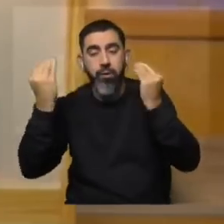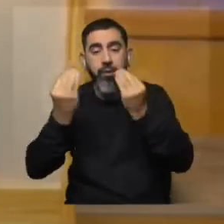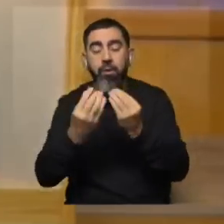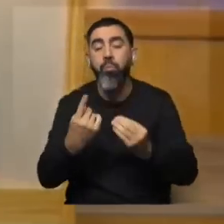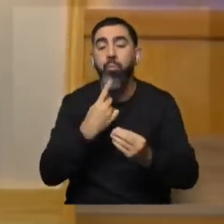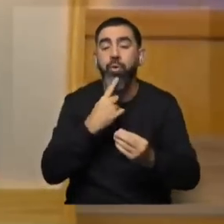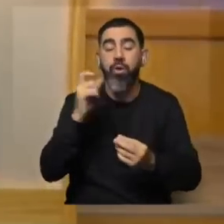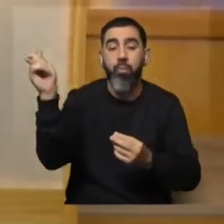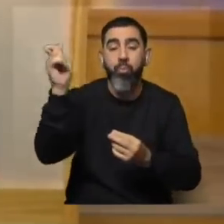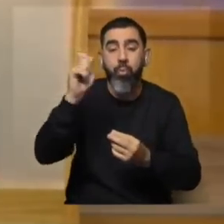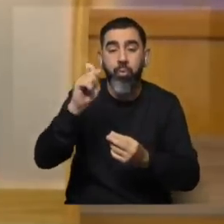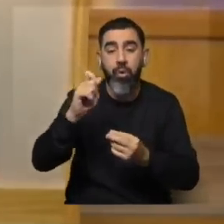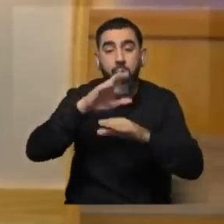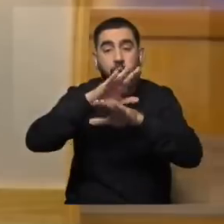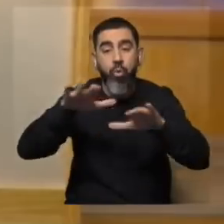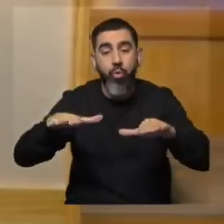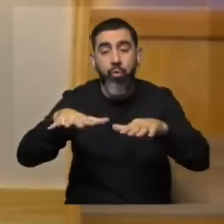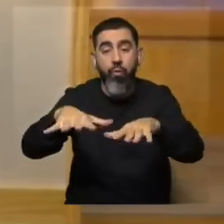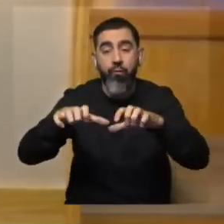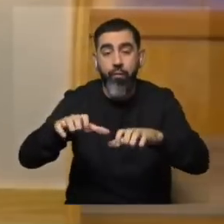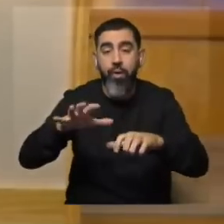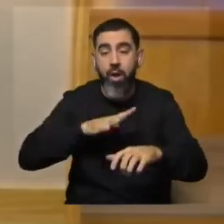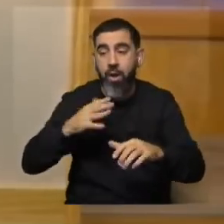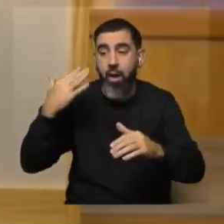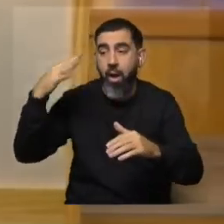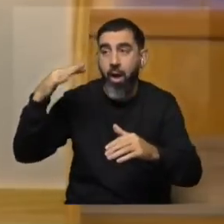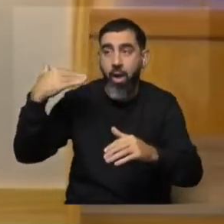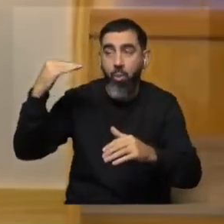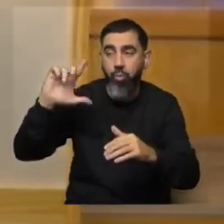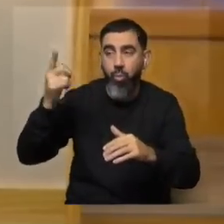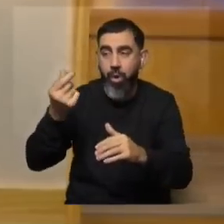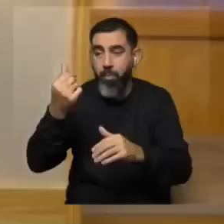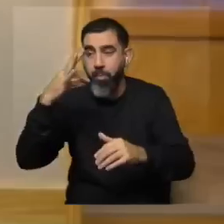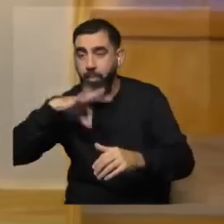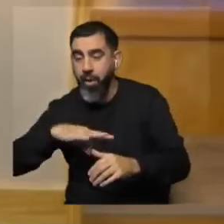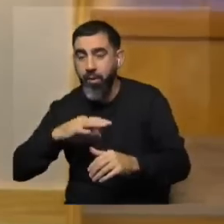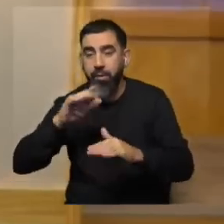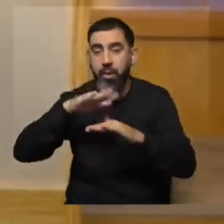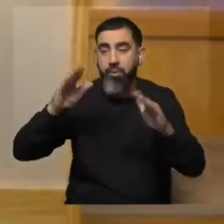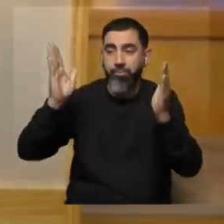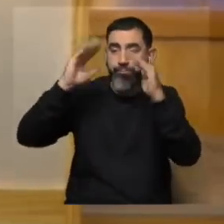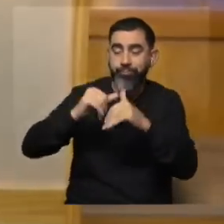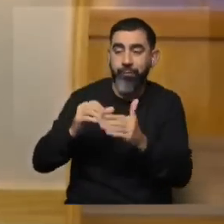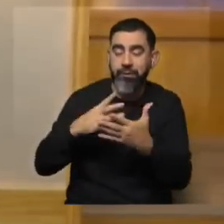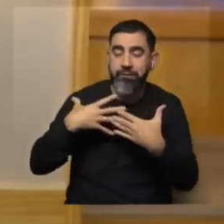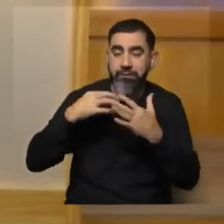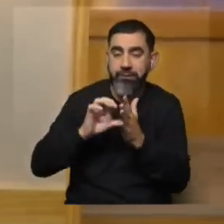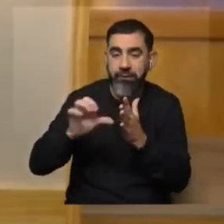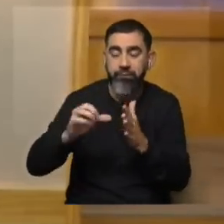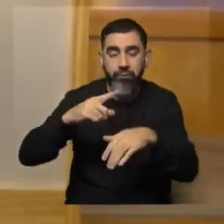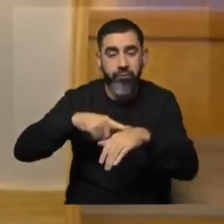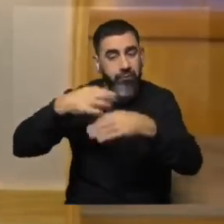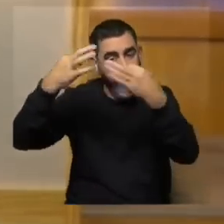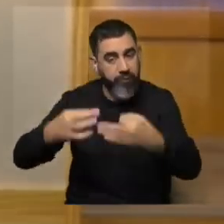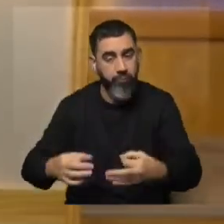públicas donde los niños viven donde hay adultos que no tienen ingresos suficientes donde esos niños no acceden a prestaciones en el tiempo adecuado